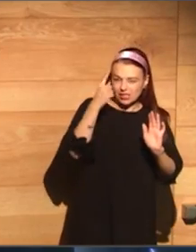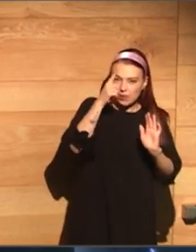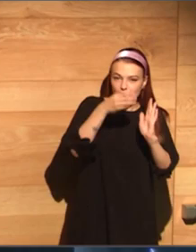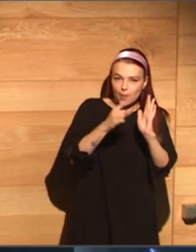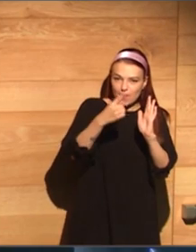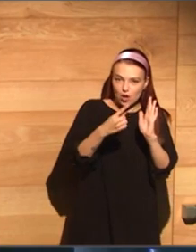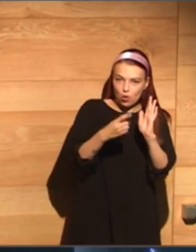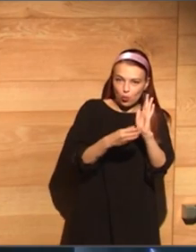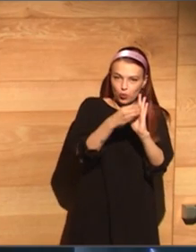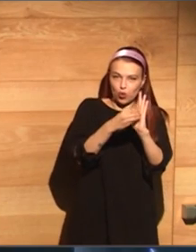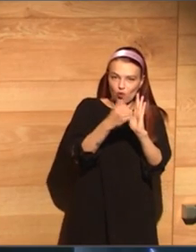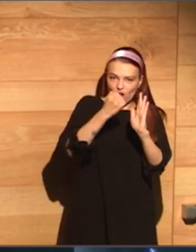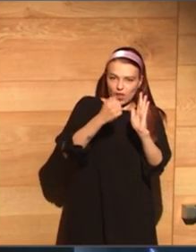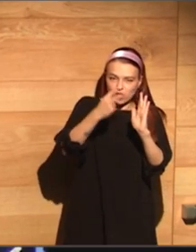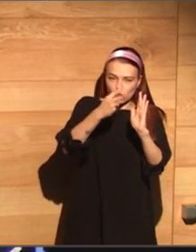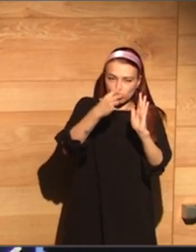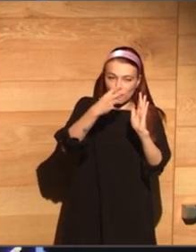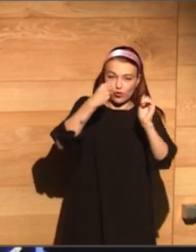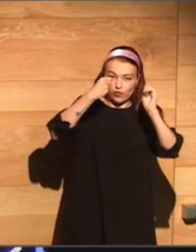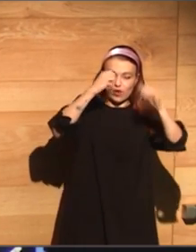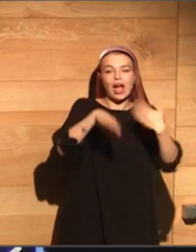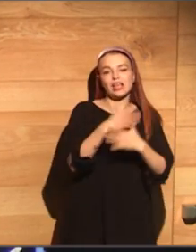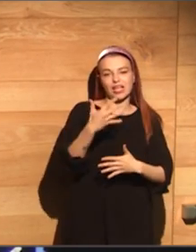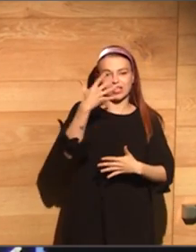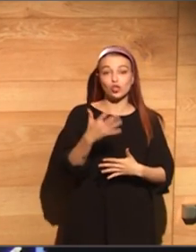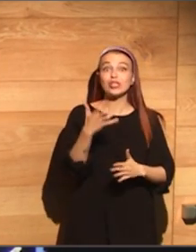en el quinto... Ítem más, si al bajar,